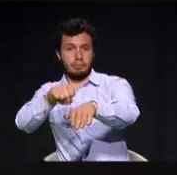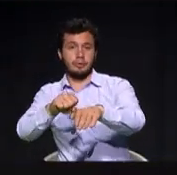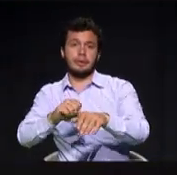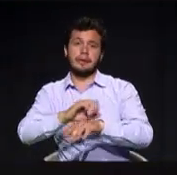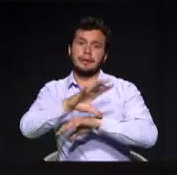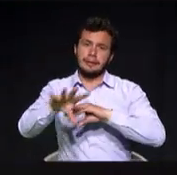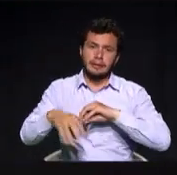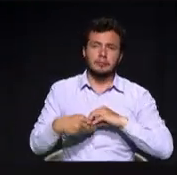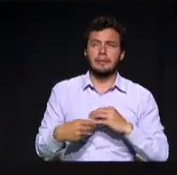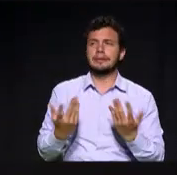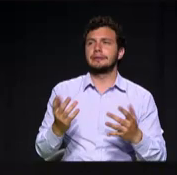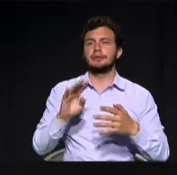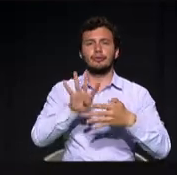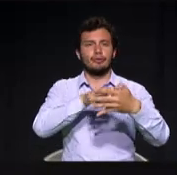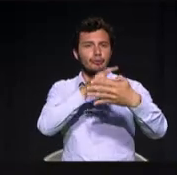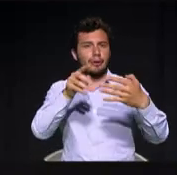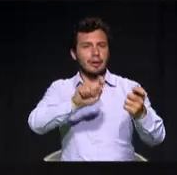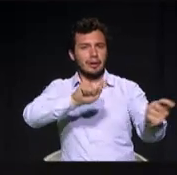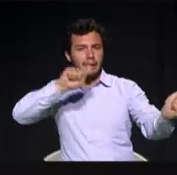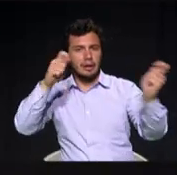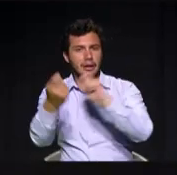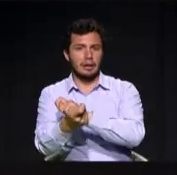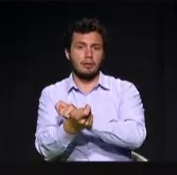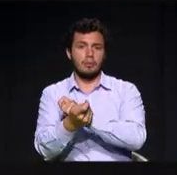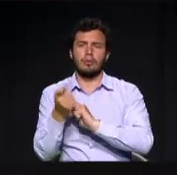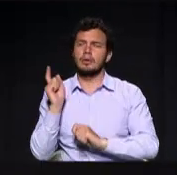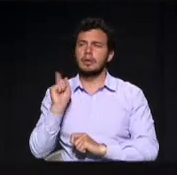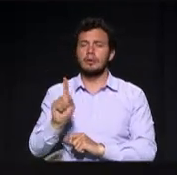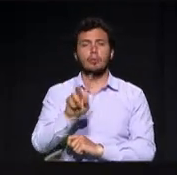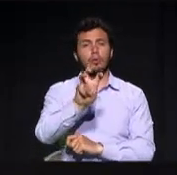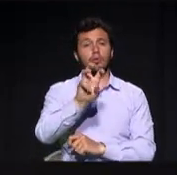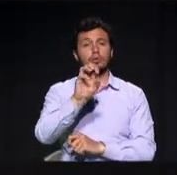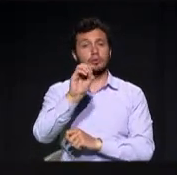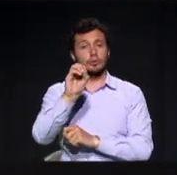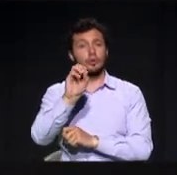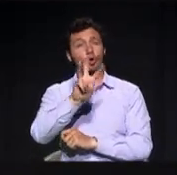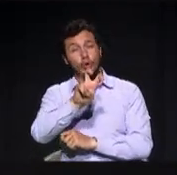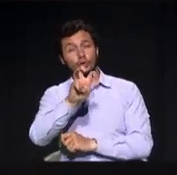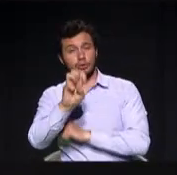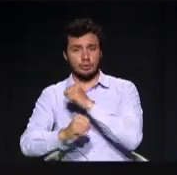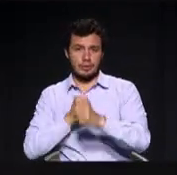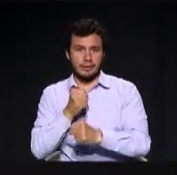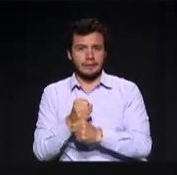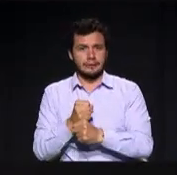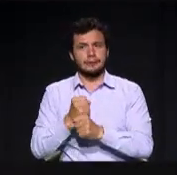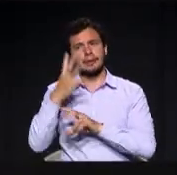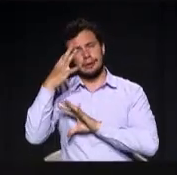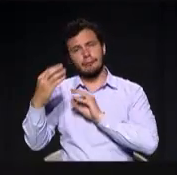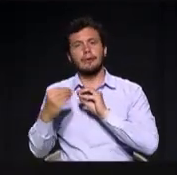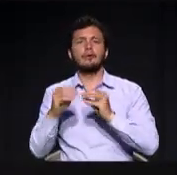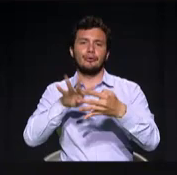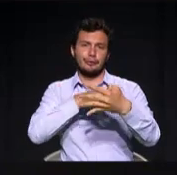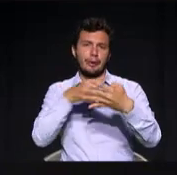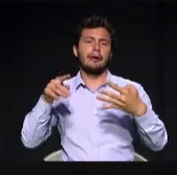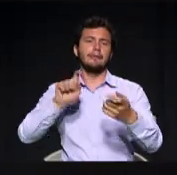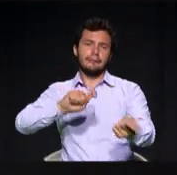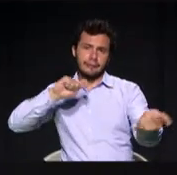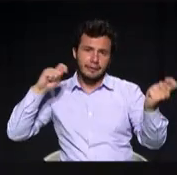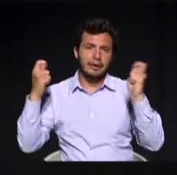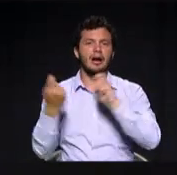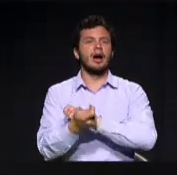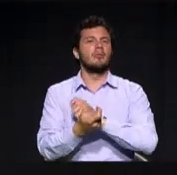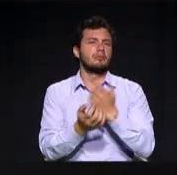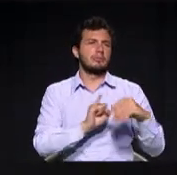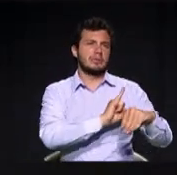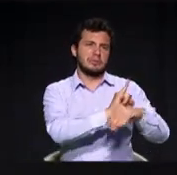repitiendo días se llama más de más de ocho años de la necesidad de cambios de horario con las instituciones concertamos eso las instituciones educativas las